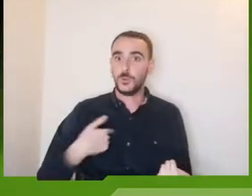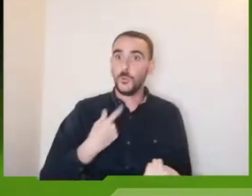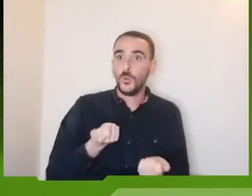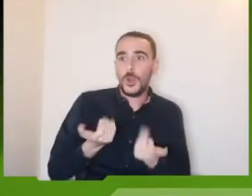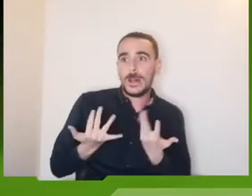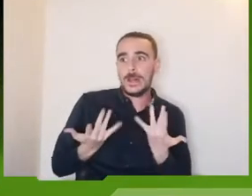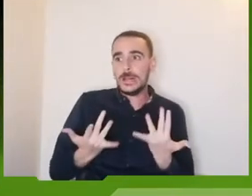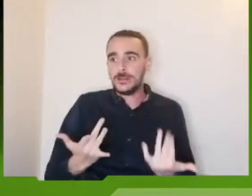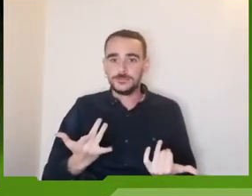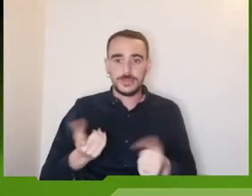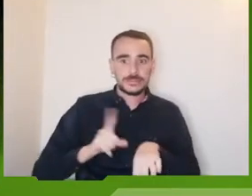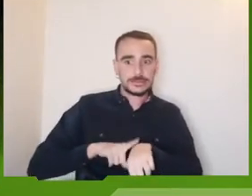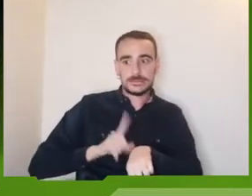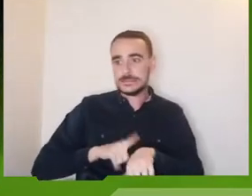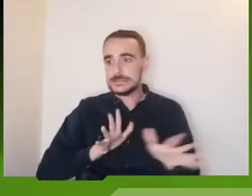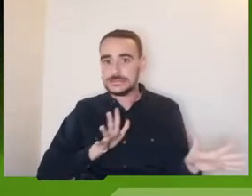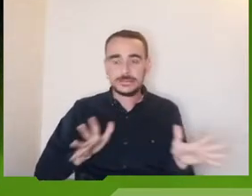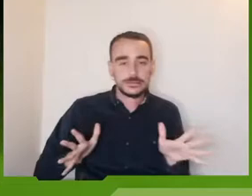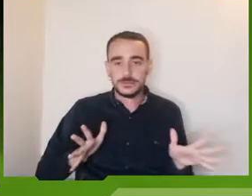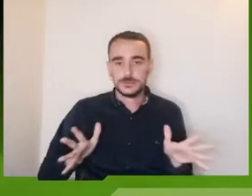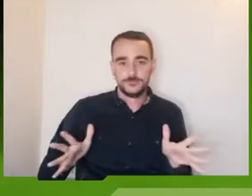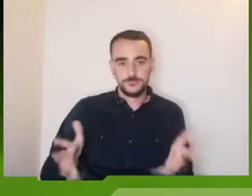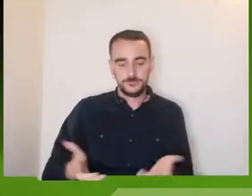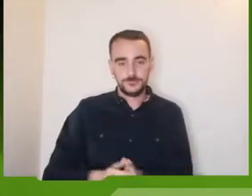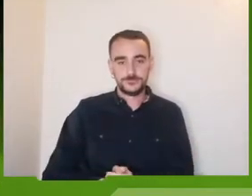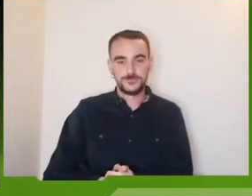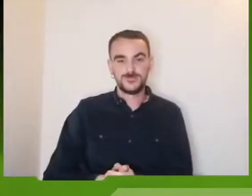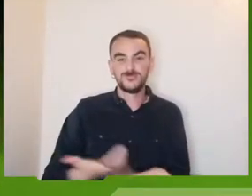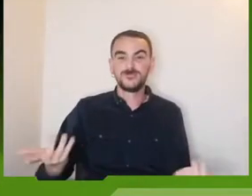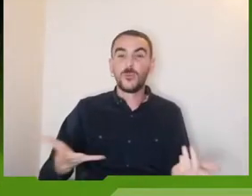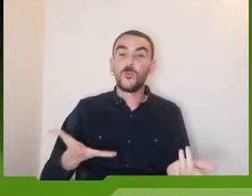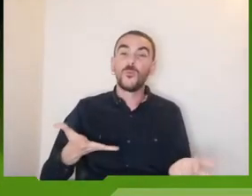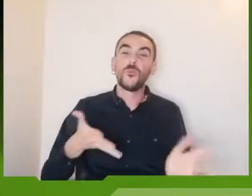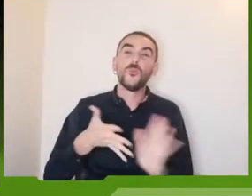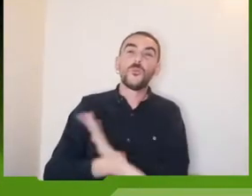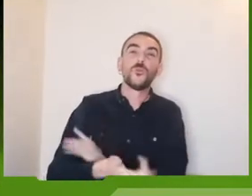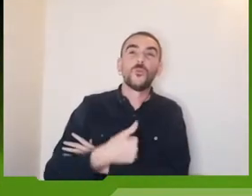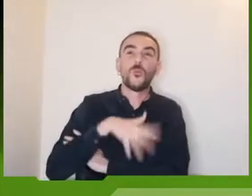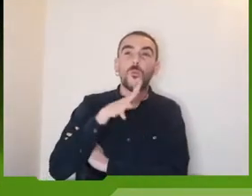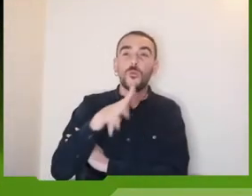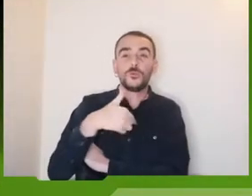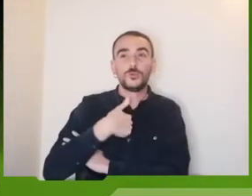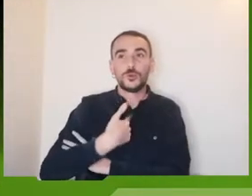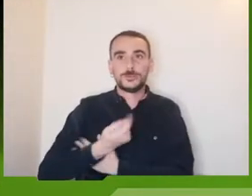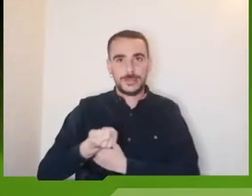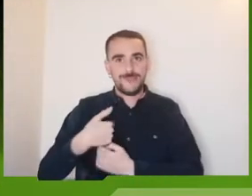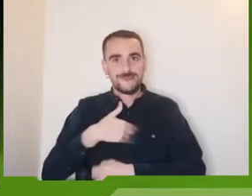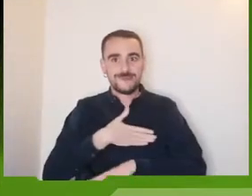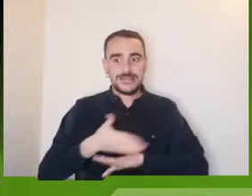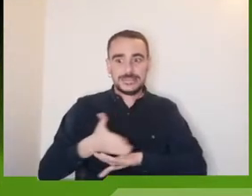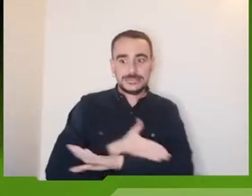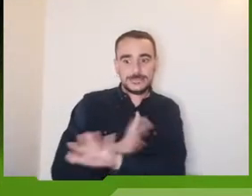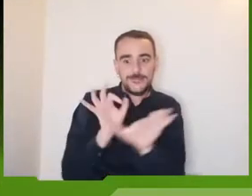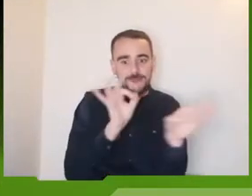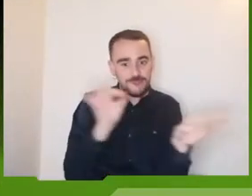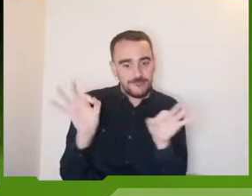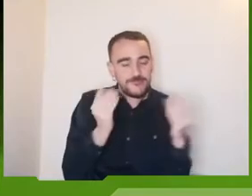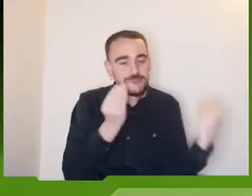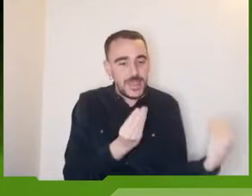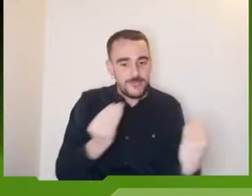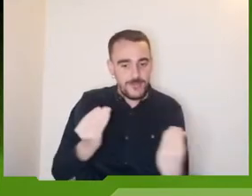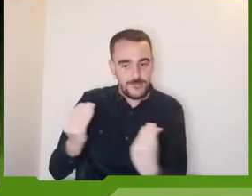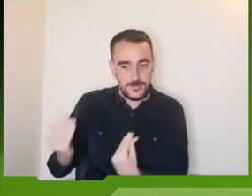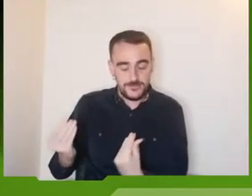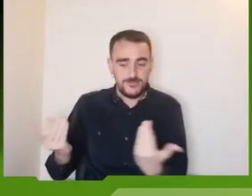me tiene que dar tiempo, pero es porque yo soy muy previsora en general. En verdad, racionalmente sé